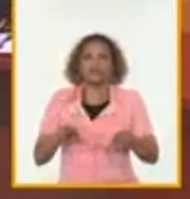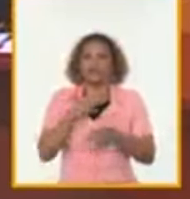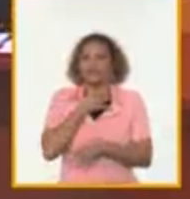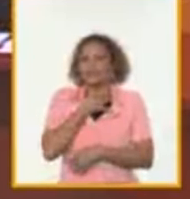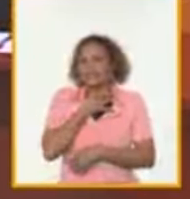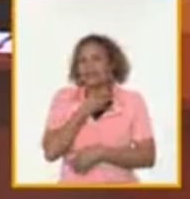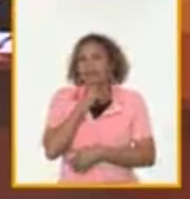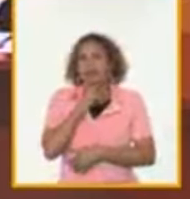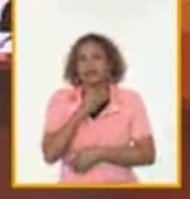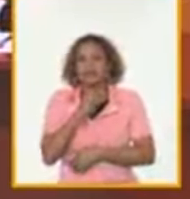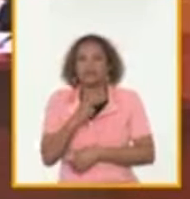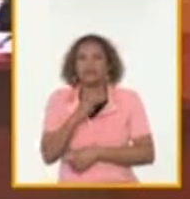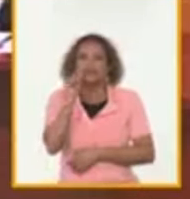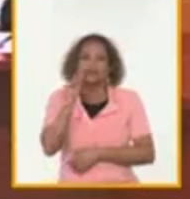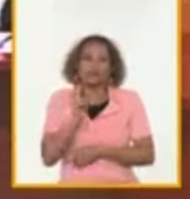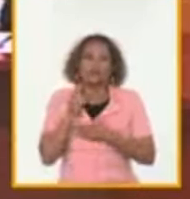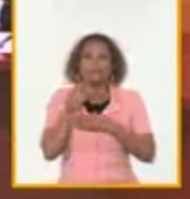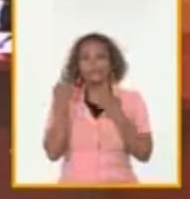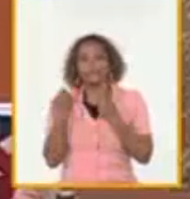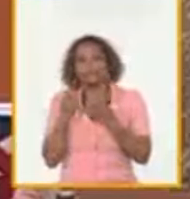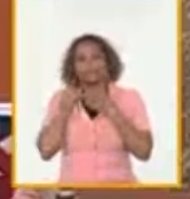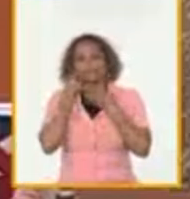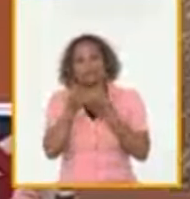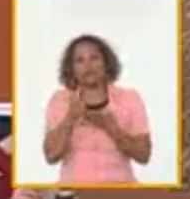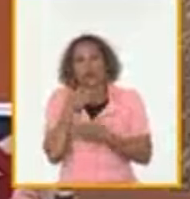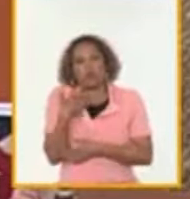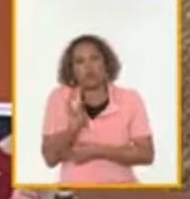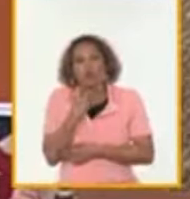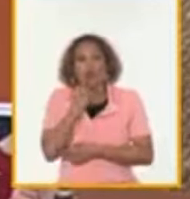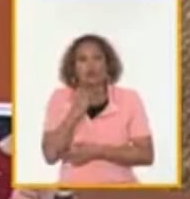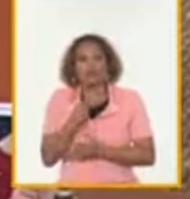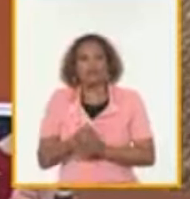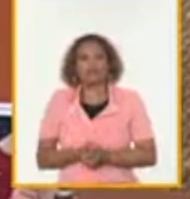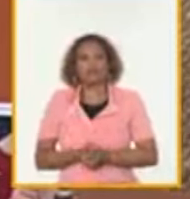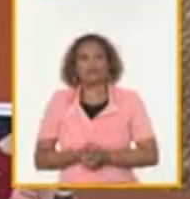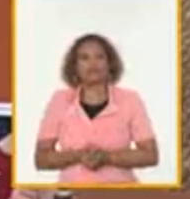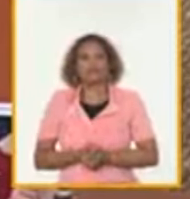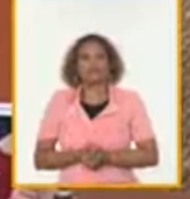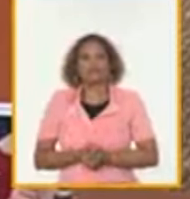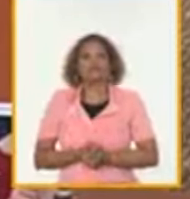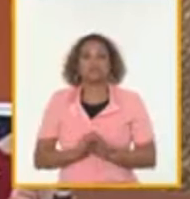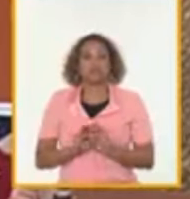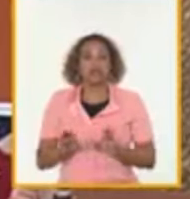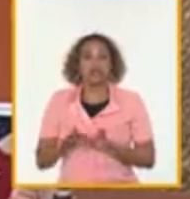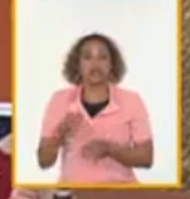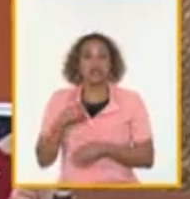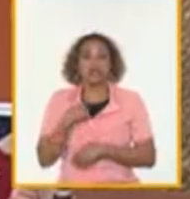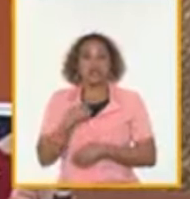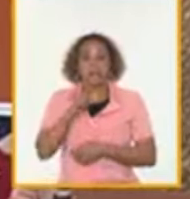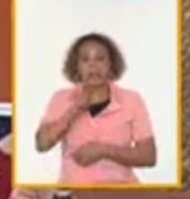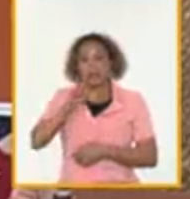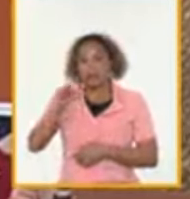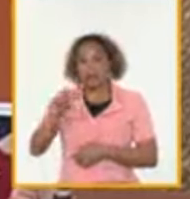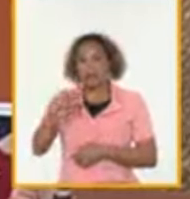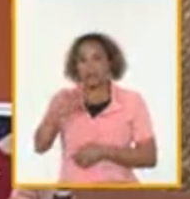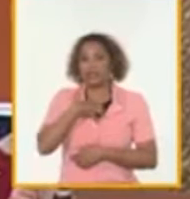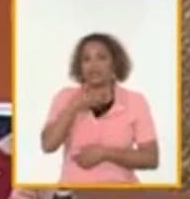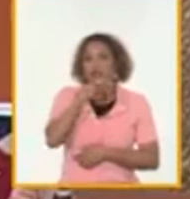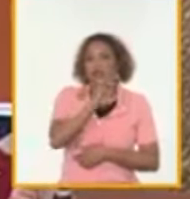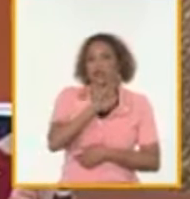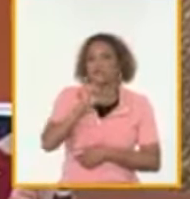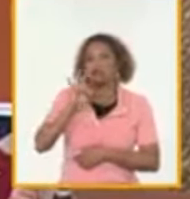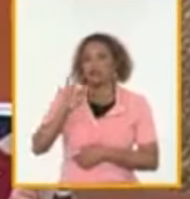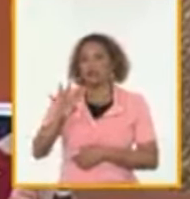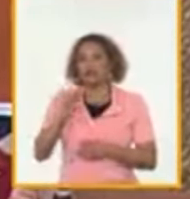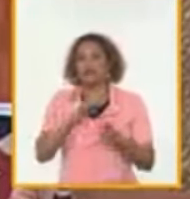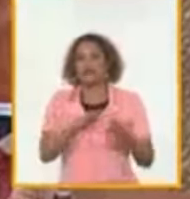a las personas en situación de vulnerabilidad también en la provincia Bueno realmente villaclara tiene ha determinado 88 eh barrios o